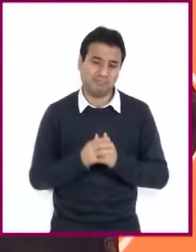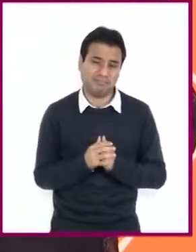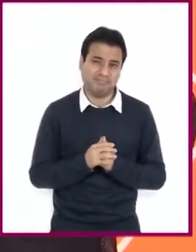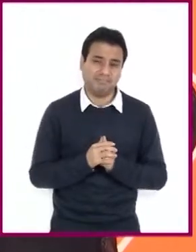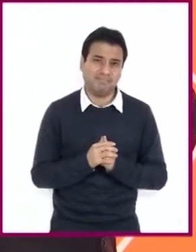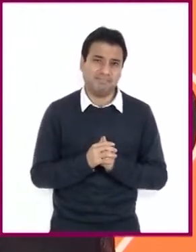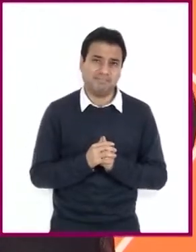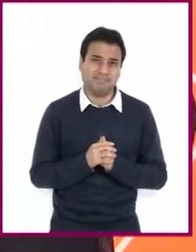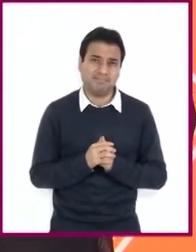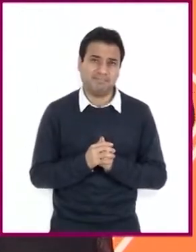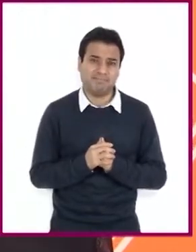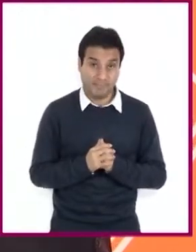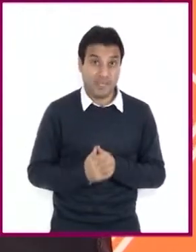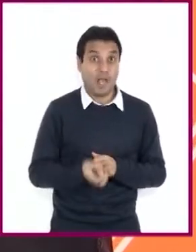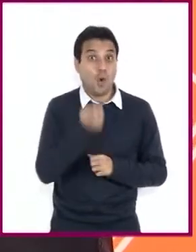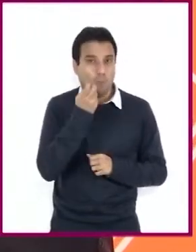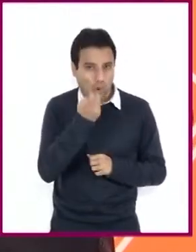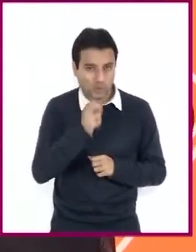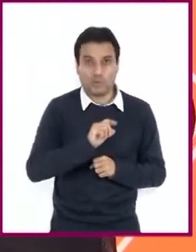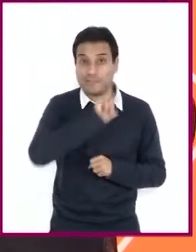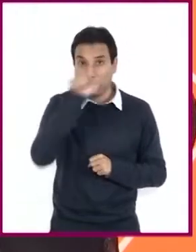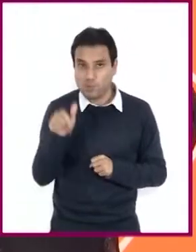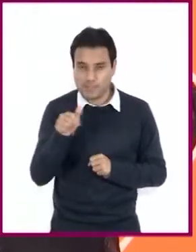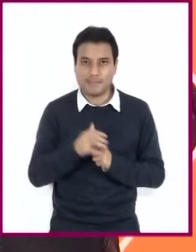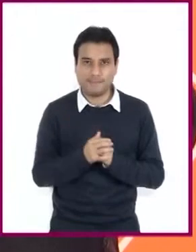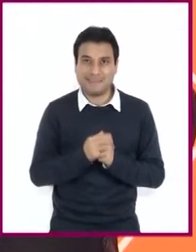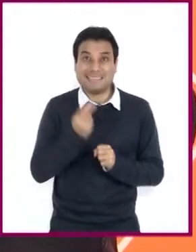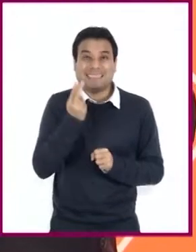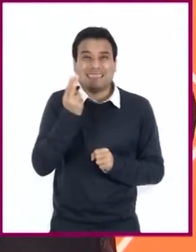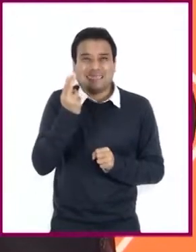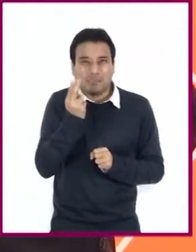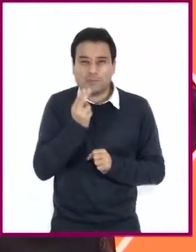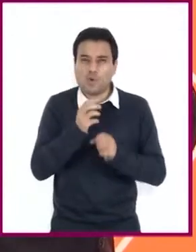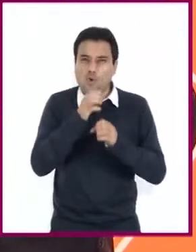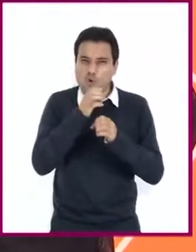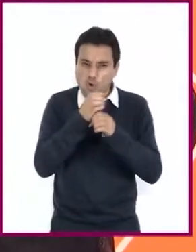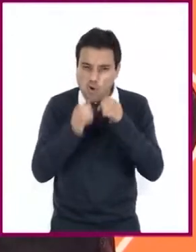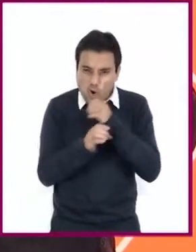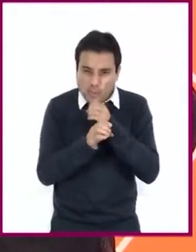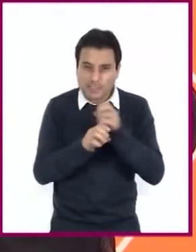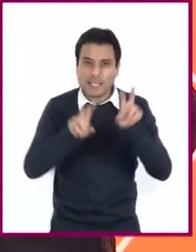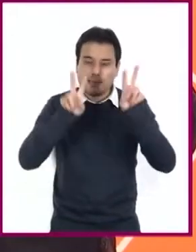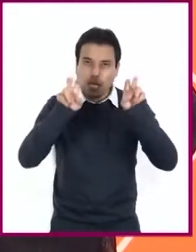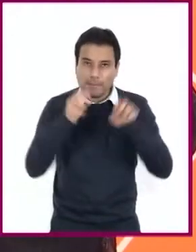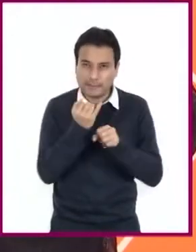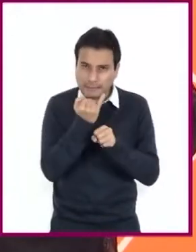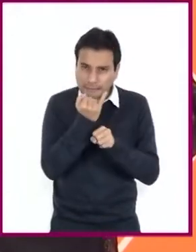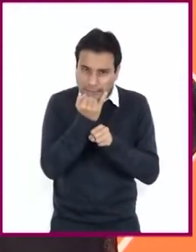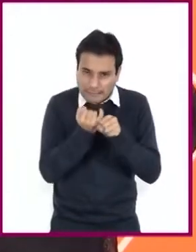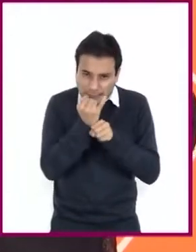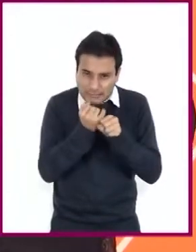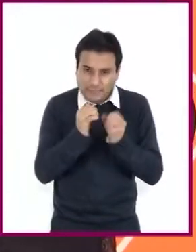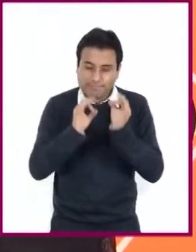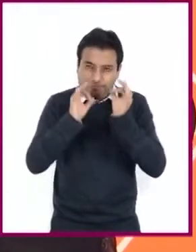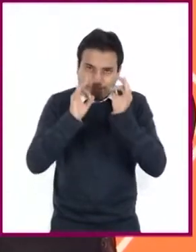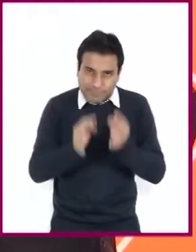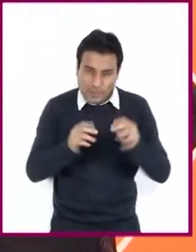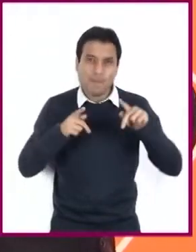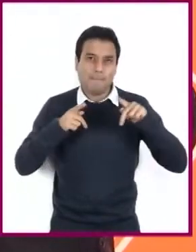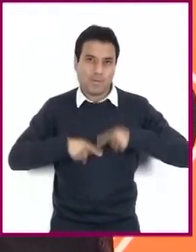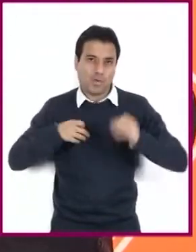universal. Por eso fue necesario explicar los fenómenos con evidencias que fueron válidas para